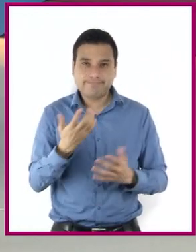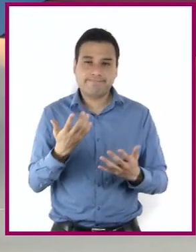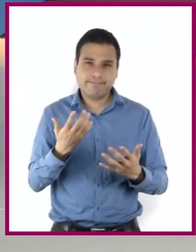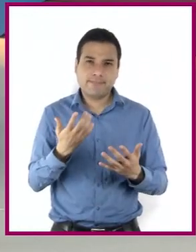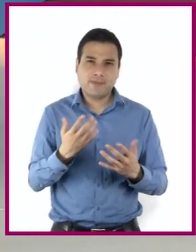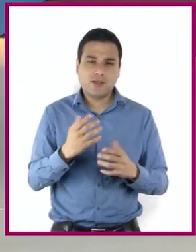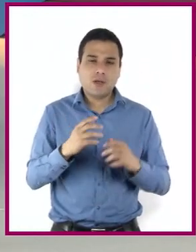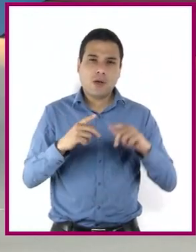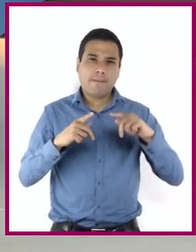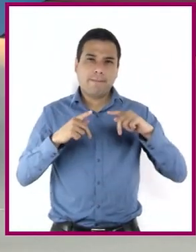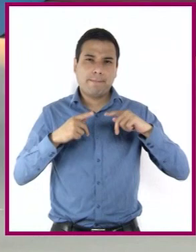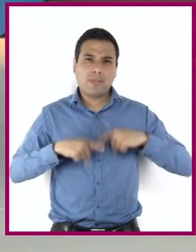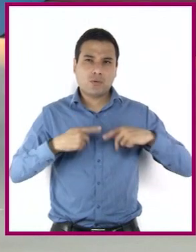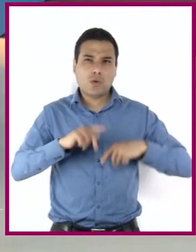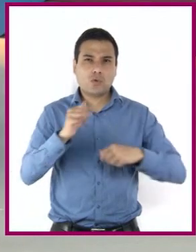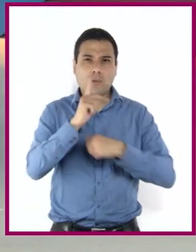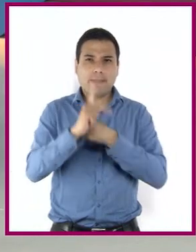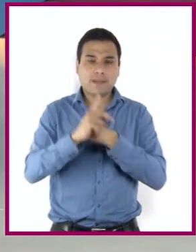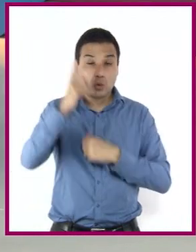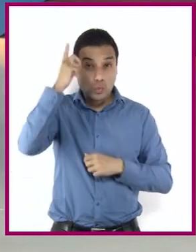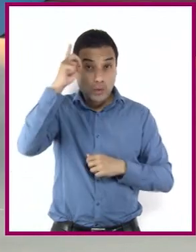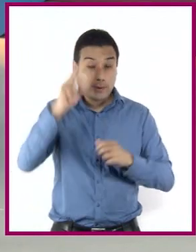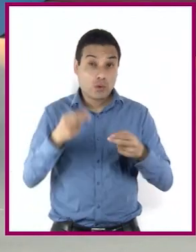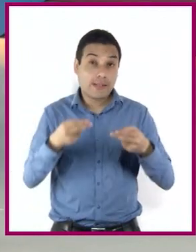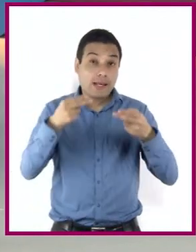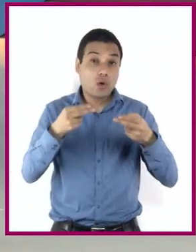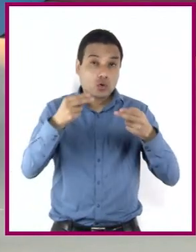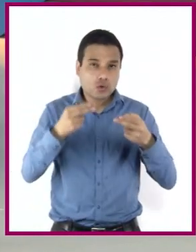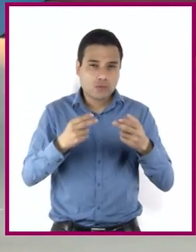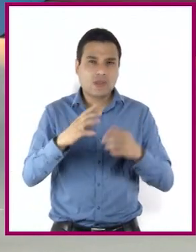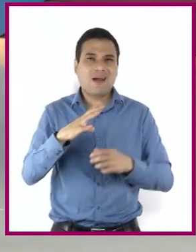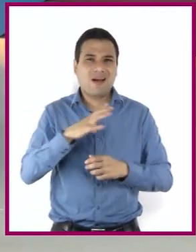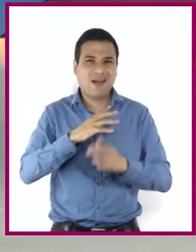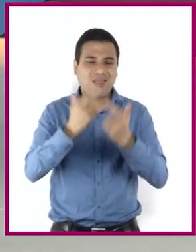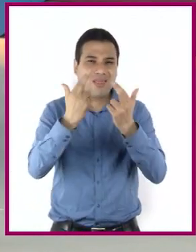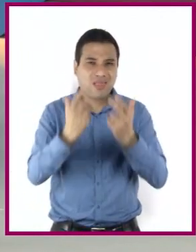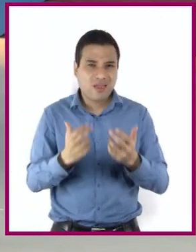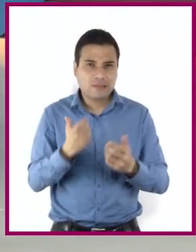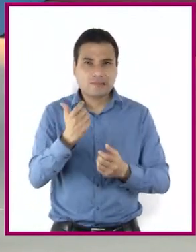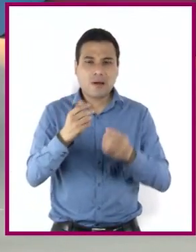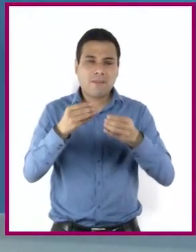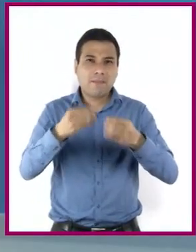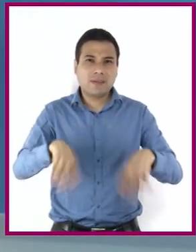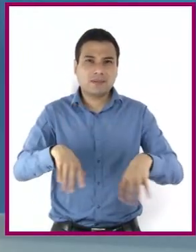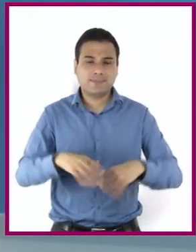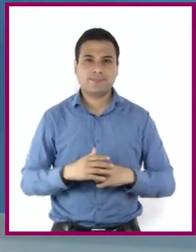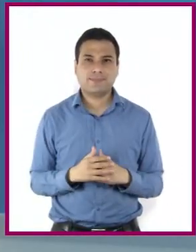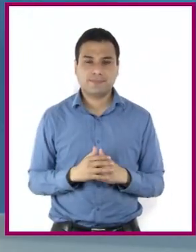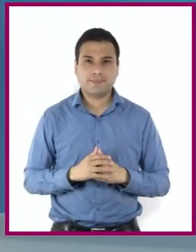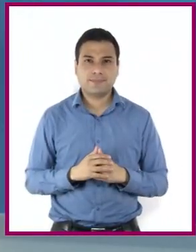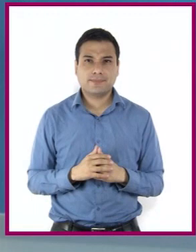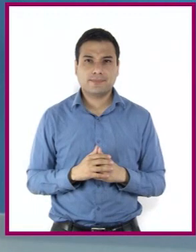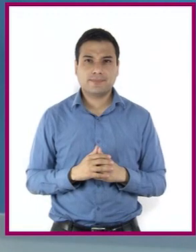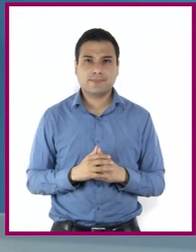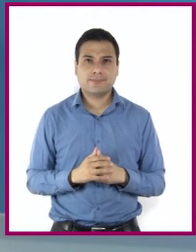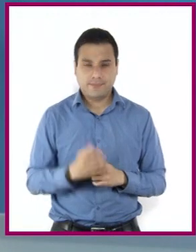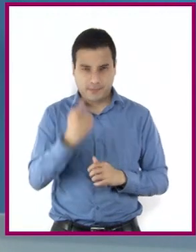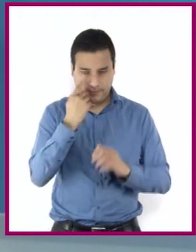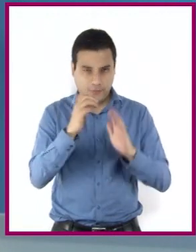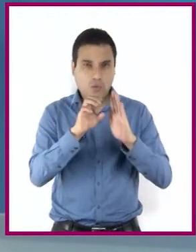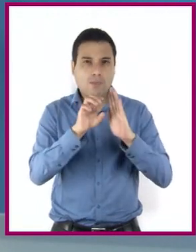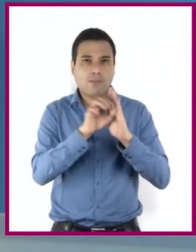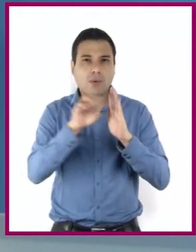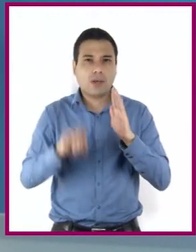algunos extranjeros sufrieron daños que, según ellos, significaron grandes pérdidas. Entre ellos estaba un